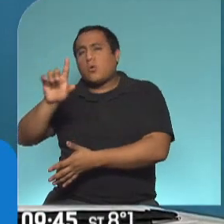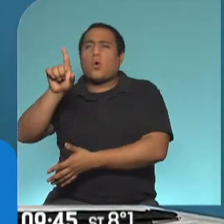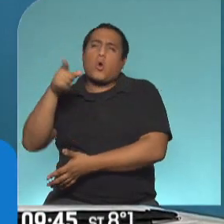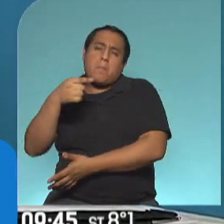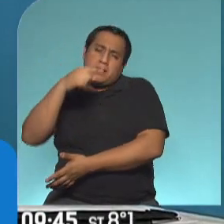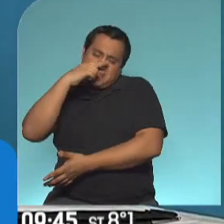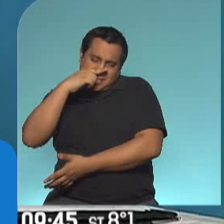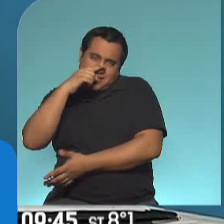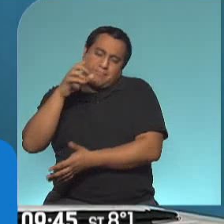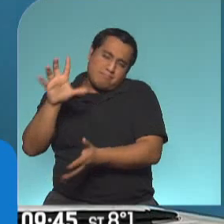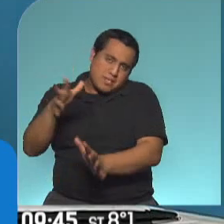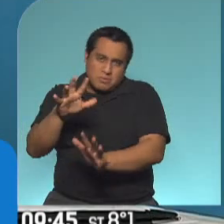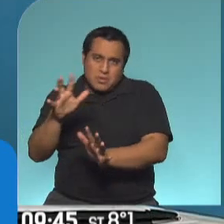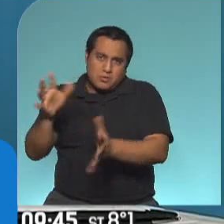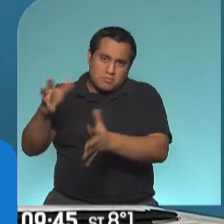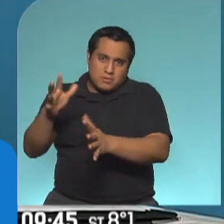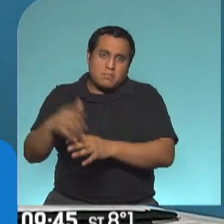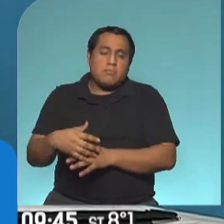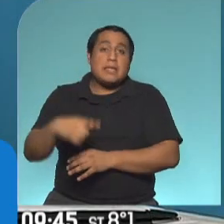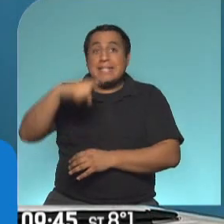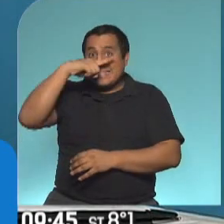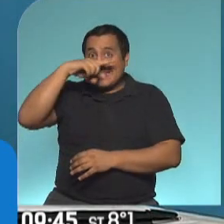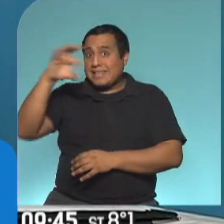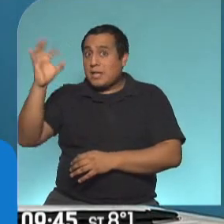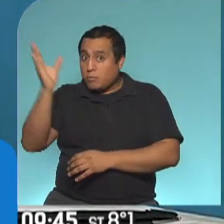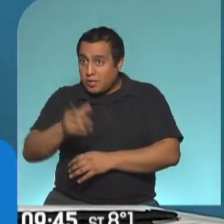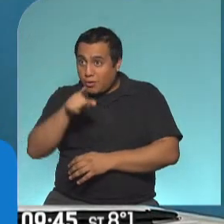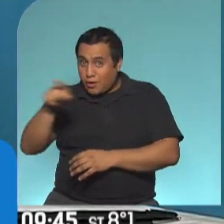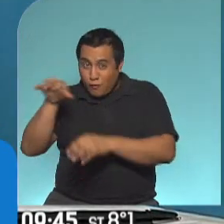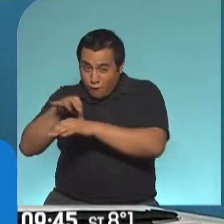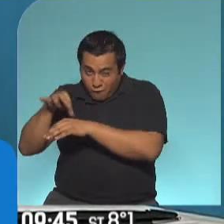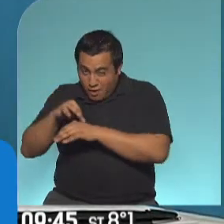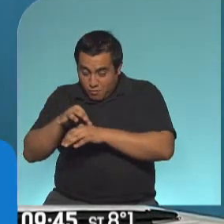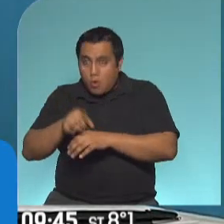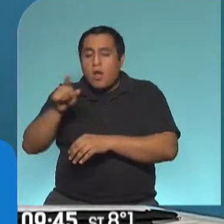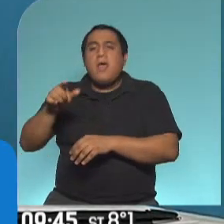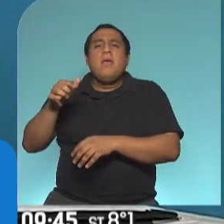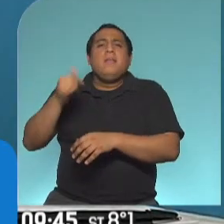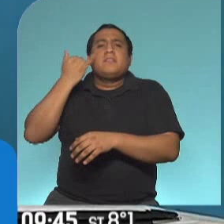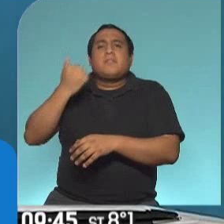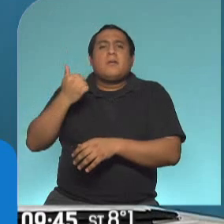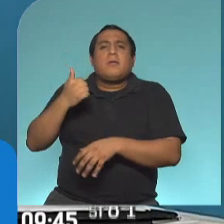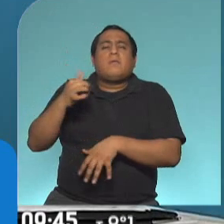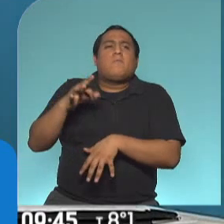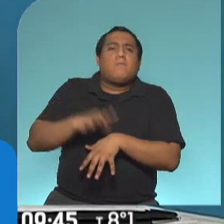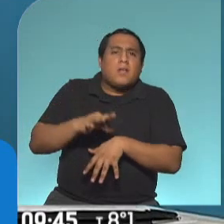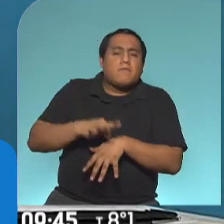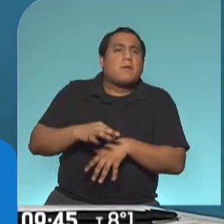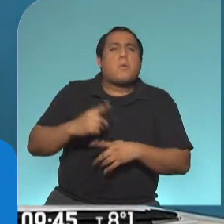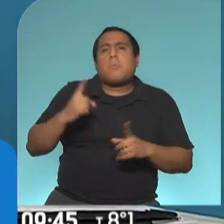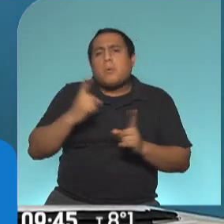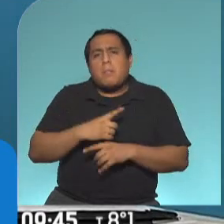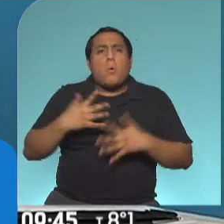años un 70% de estos pacientes presenta enfermedades o comorbilidades